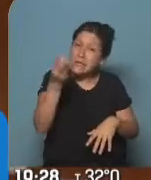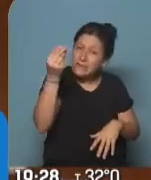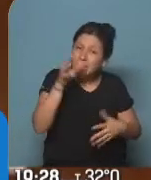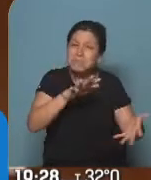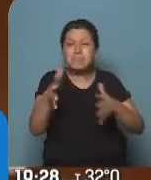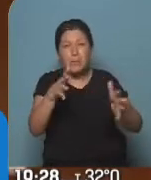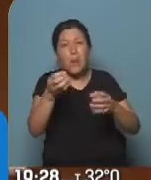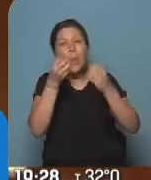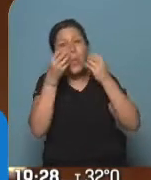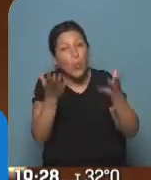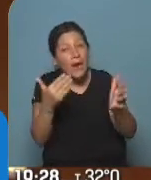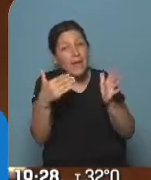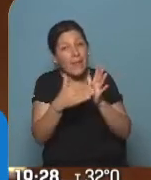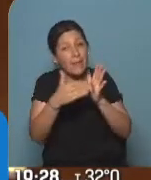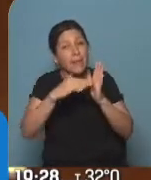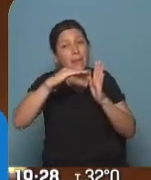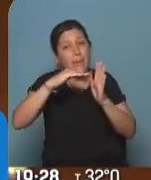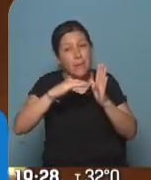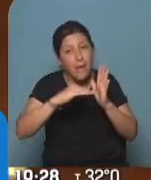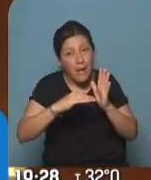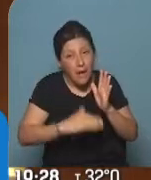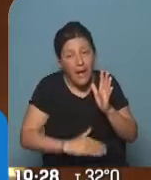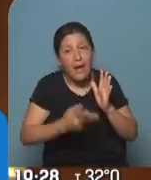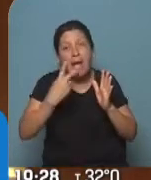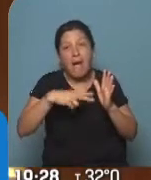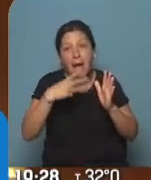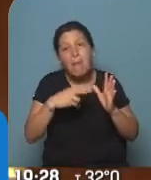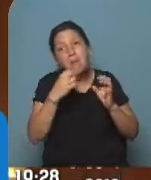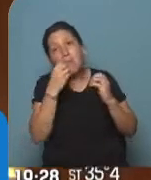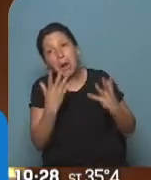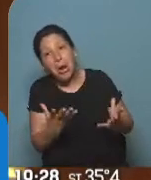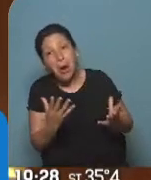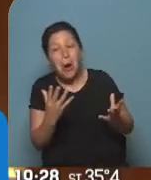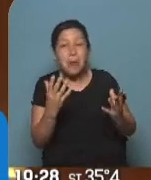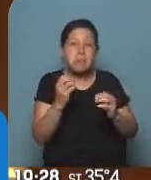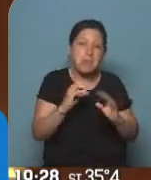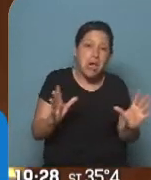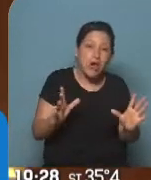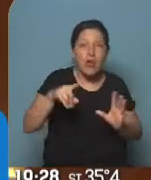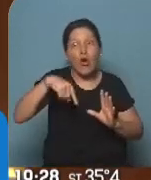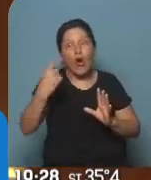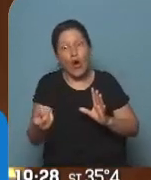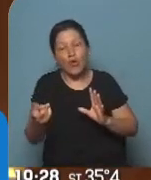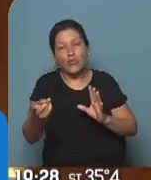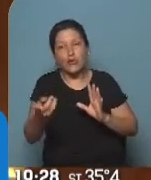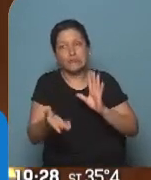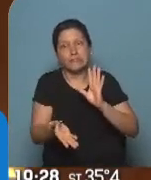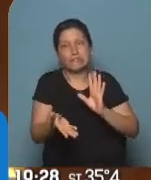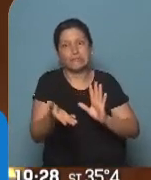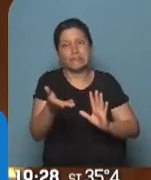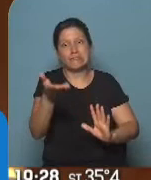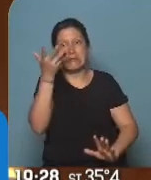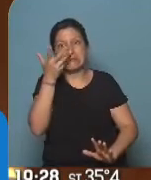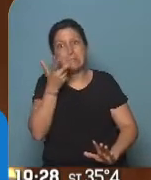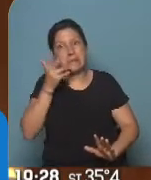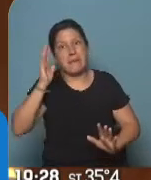el tipo de cambio nos agrada más o nos desagrada menos, y cuando se mueve en el otro sentido nos gusta menos, sobre todo en la